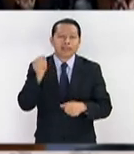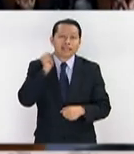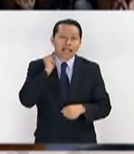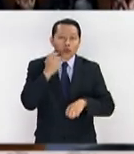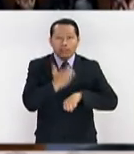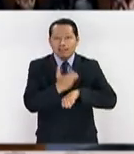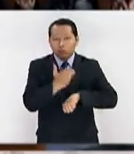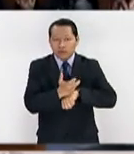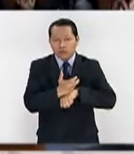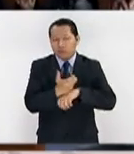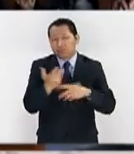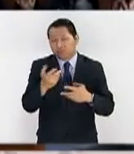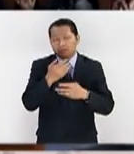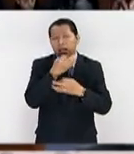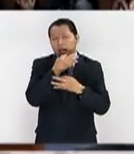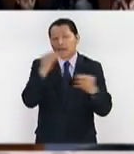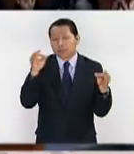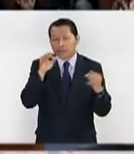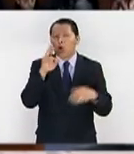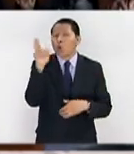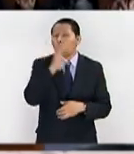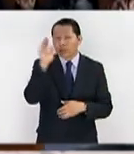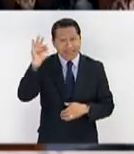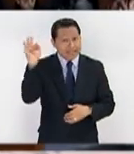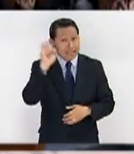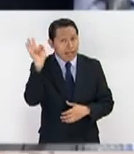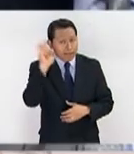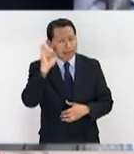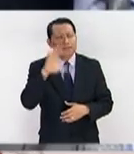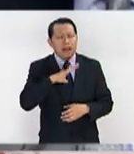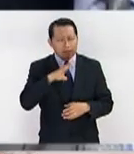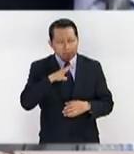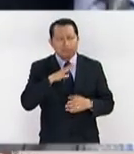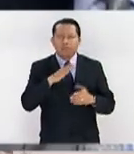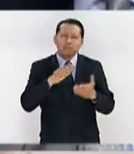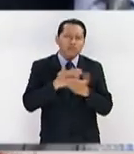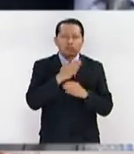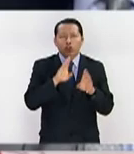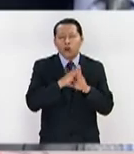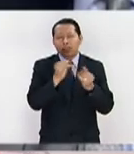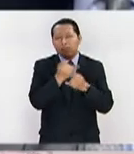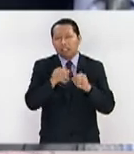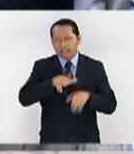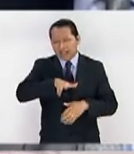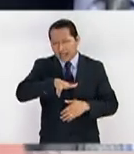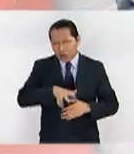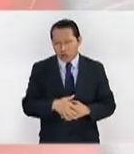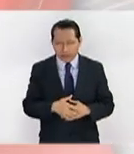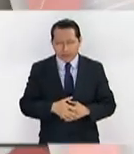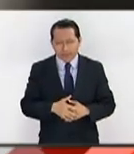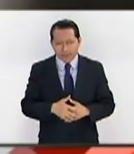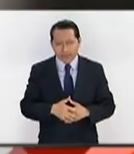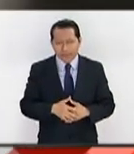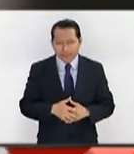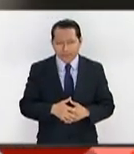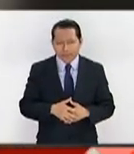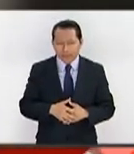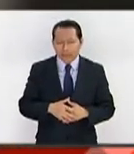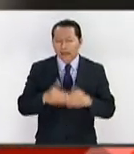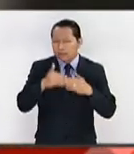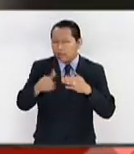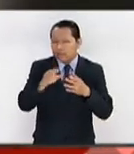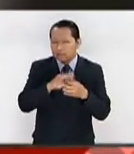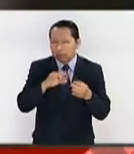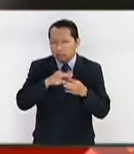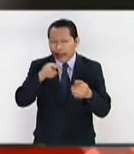de Estados Unidos afirmaron que Rusia podría estar detrás del conflicto de independencia de Cataluña. Más